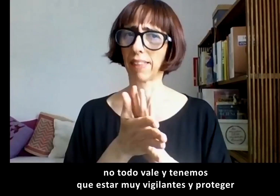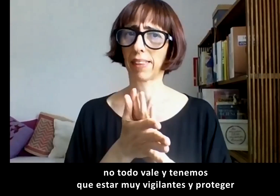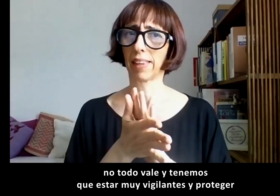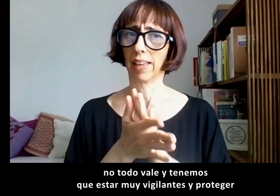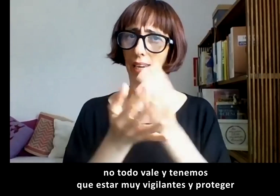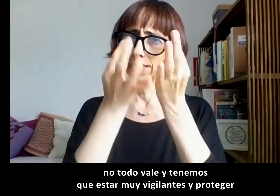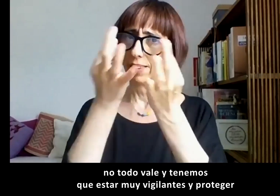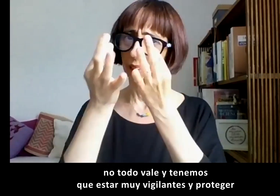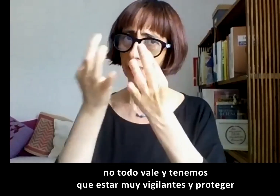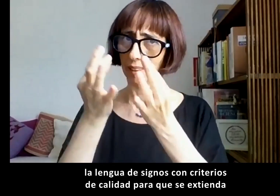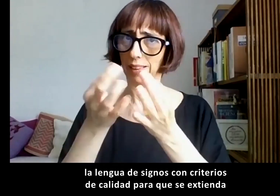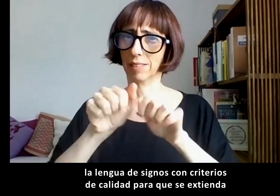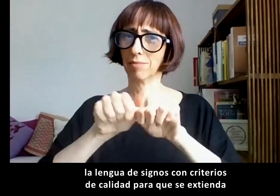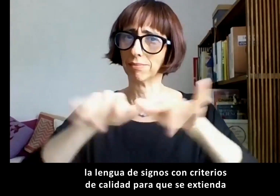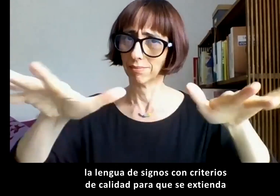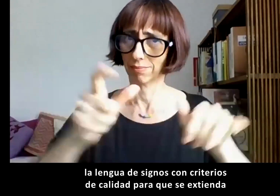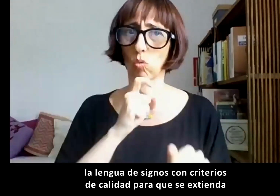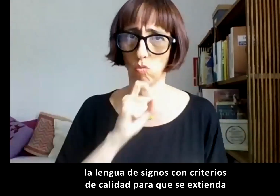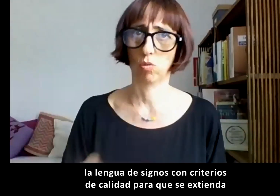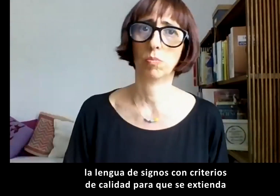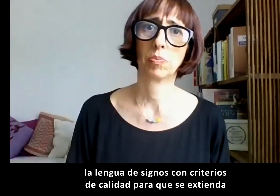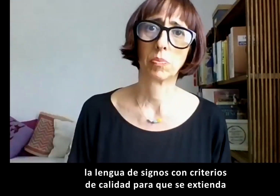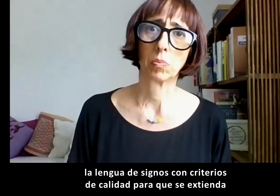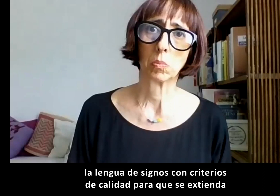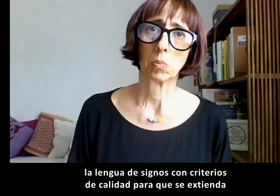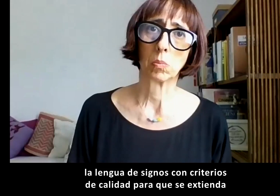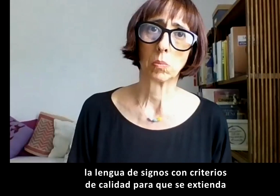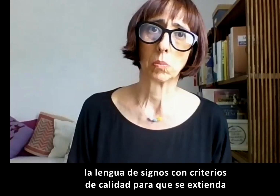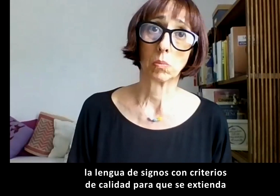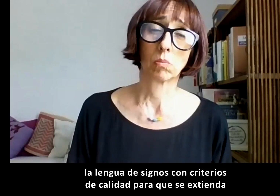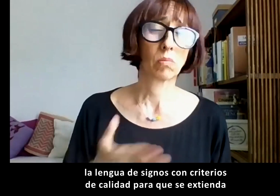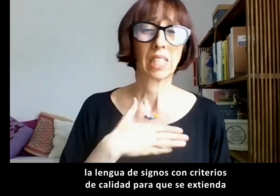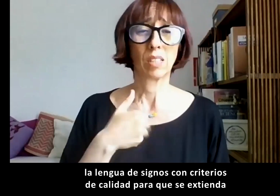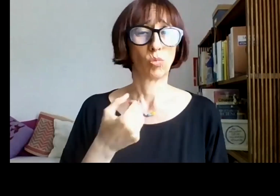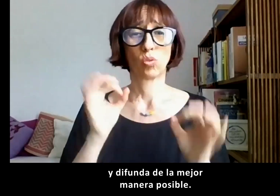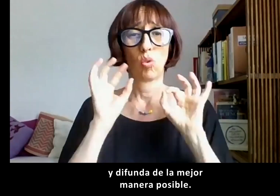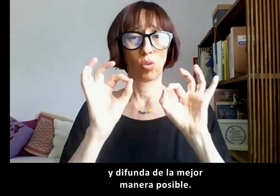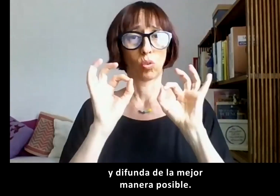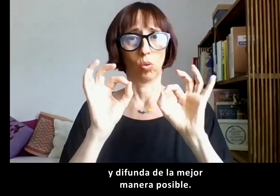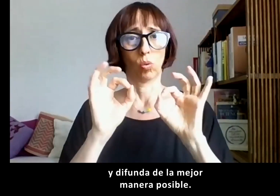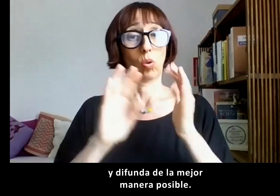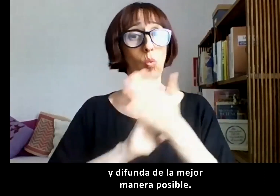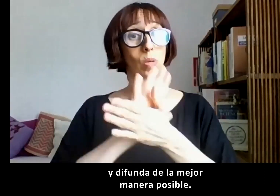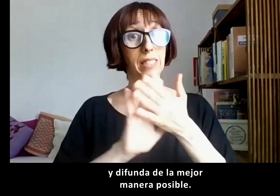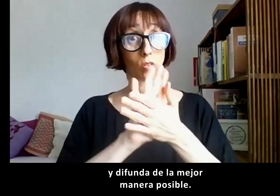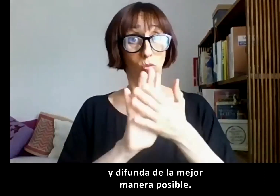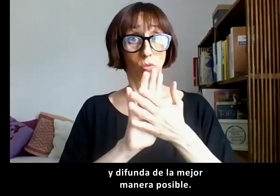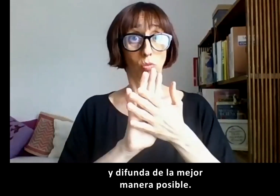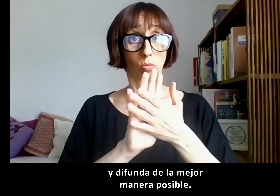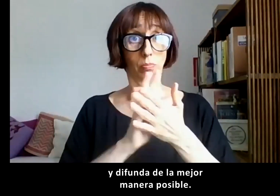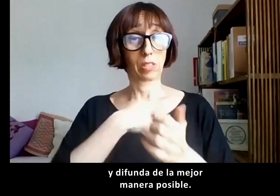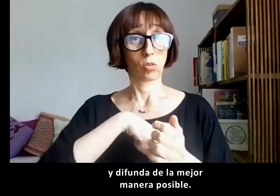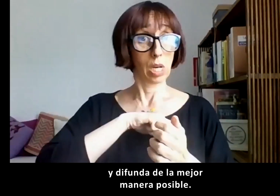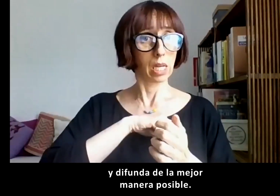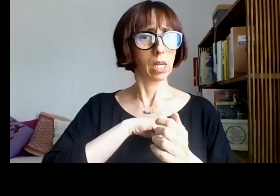vigilantes y proteger nuestra lengua, la lengua de signos, con criterios de calidad para que se extienda y se difunda de la mejor manera